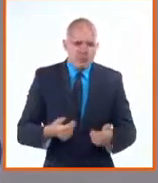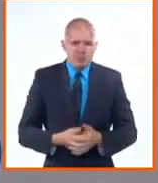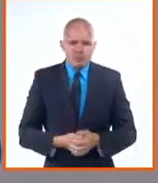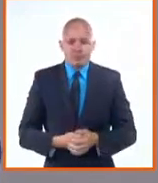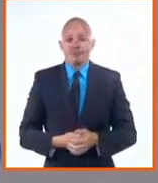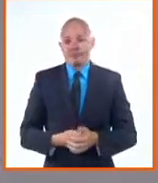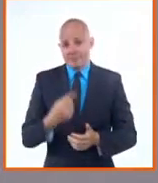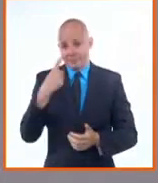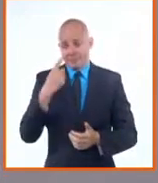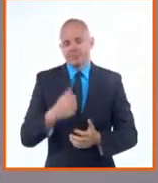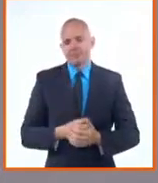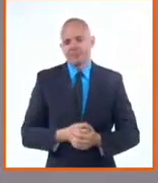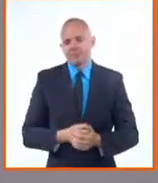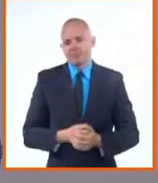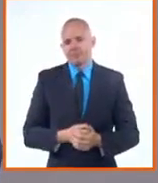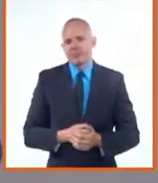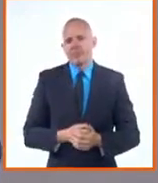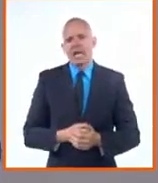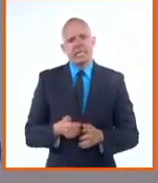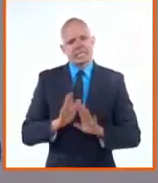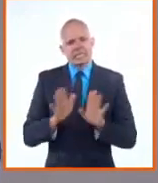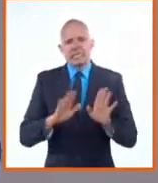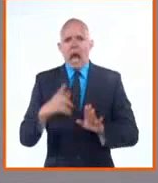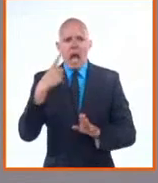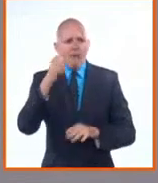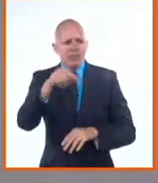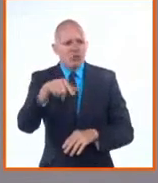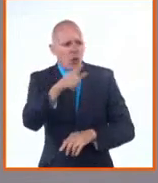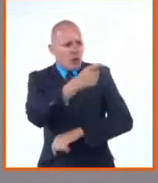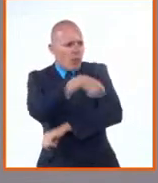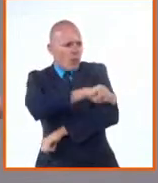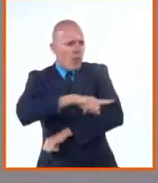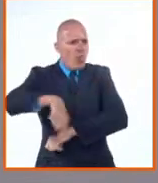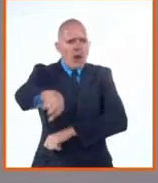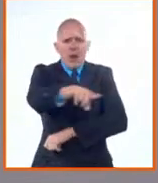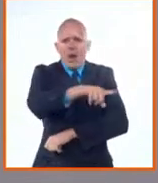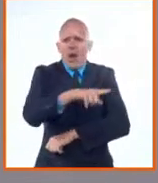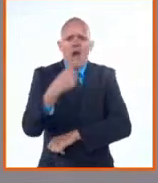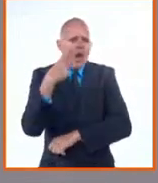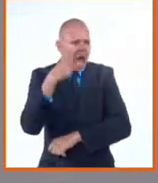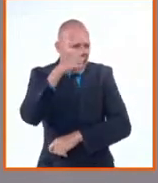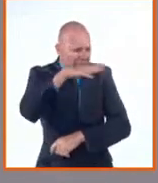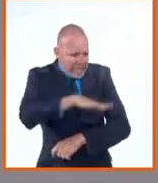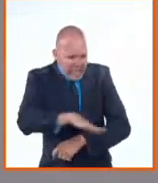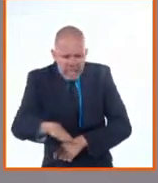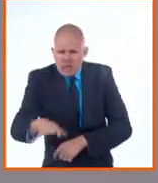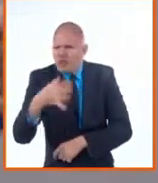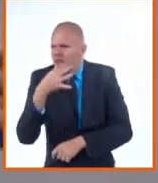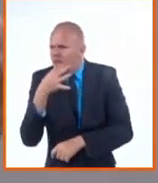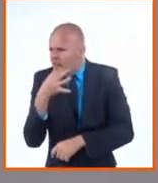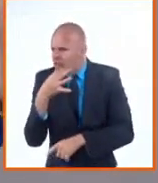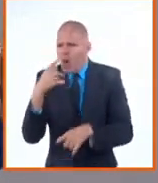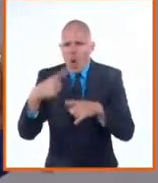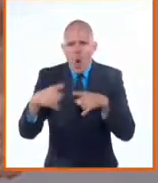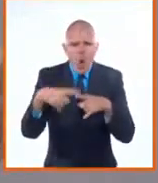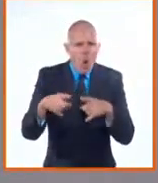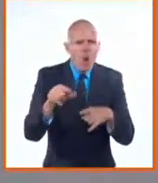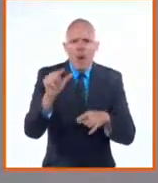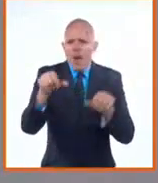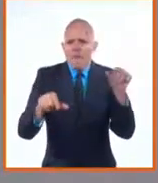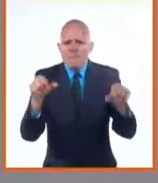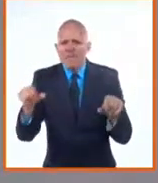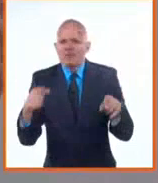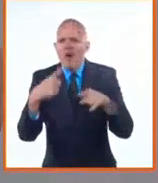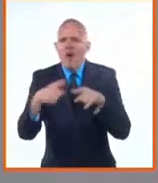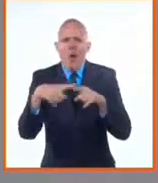fueron diciendo las frases que uno fue escuchando desde niños ancianos incluso personas que habían sido detenidas en el